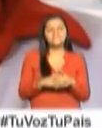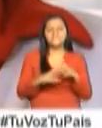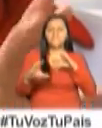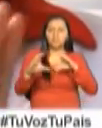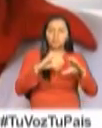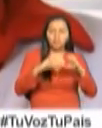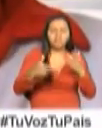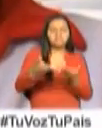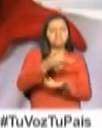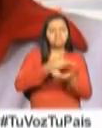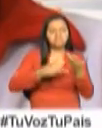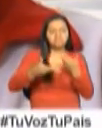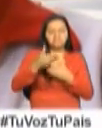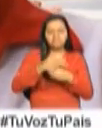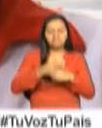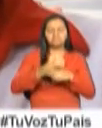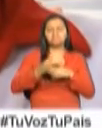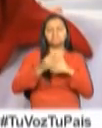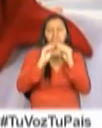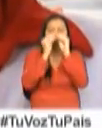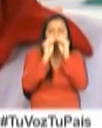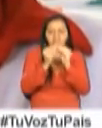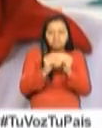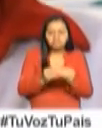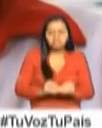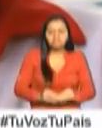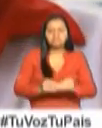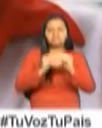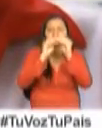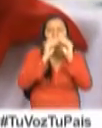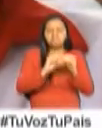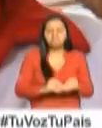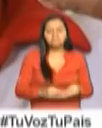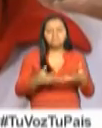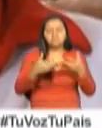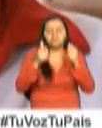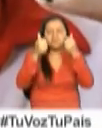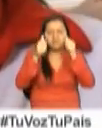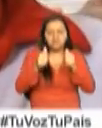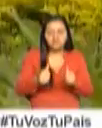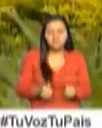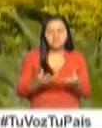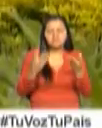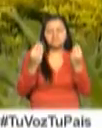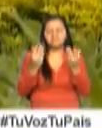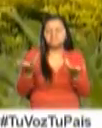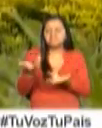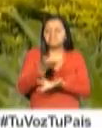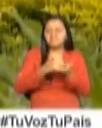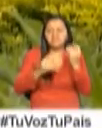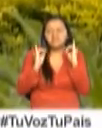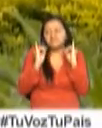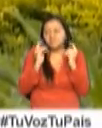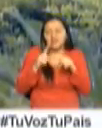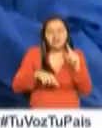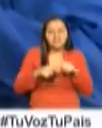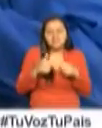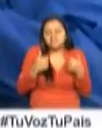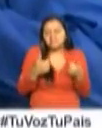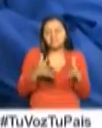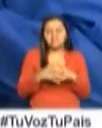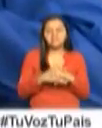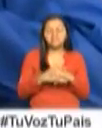Conversamos, hacemos las manualidades. Nos entretenimos aquí. También el repotenciado hospital